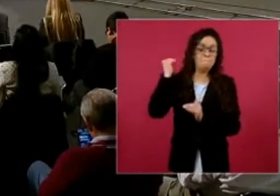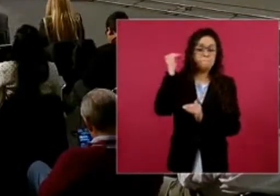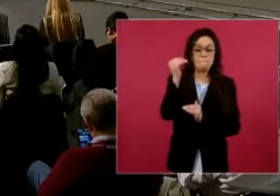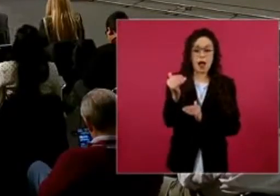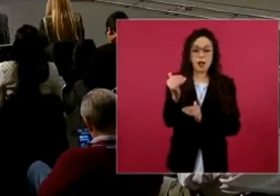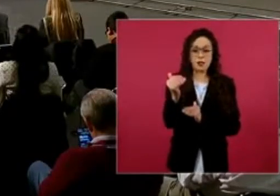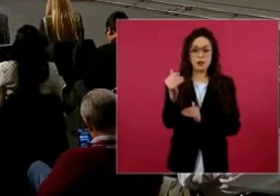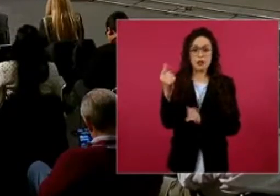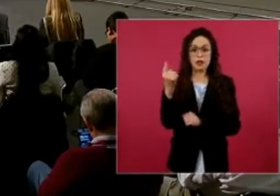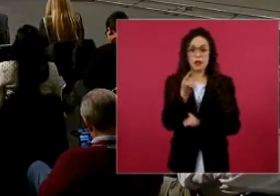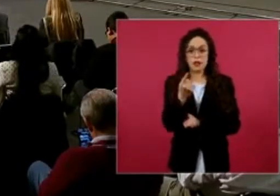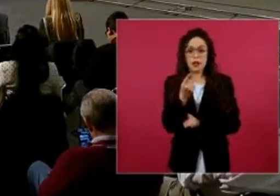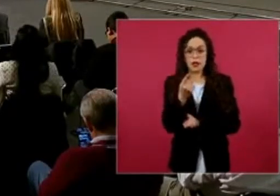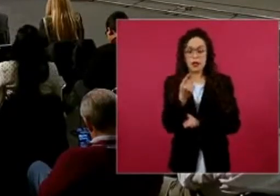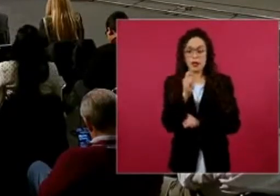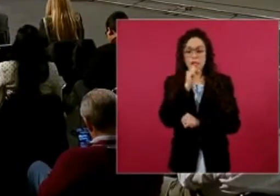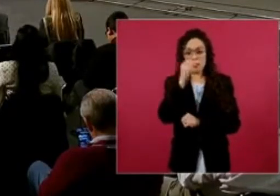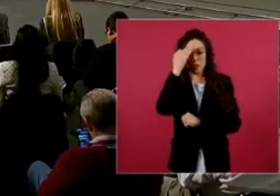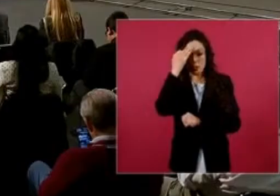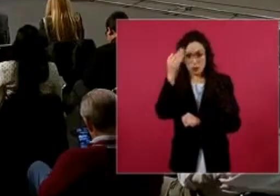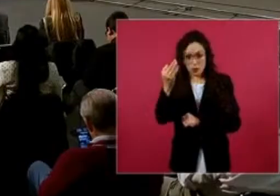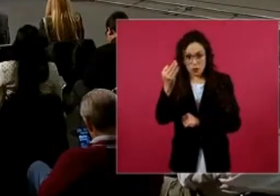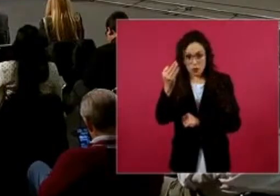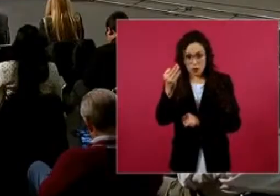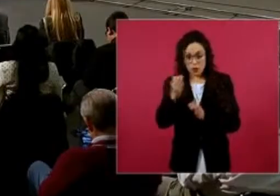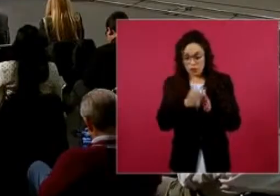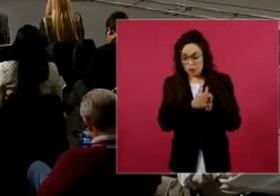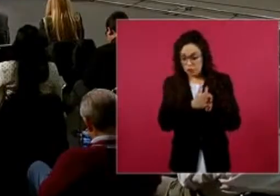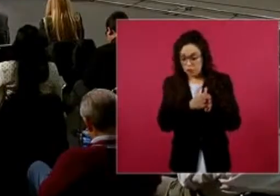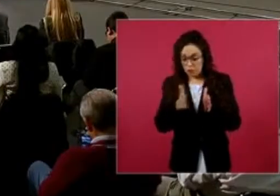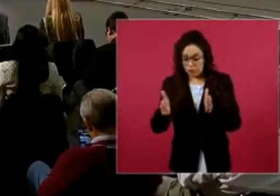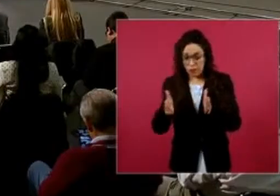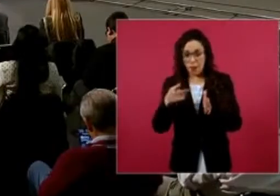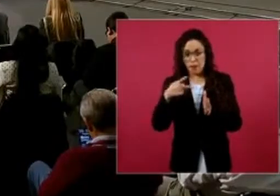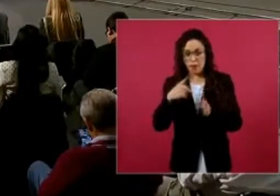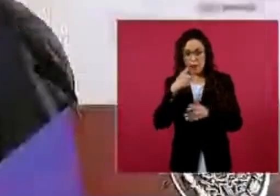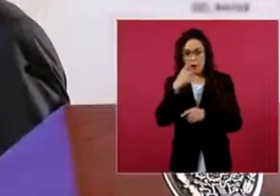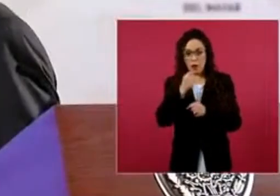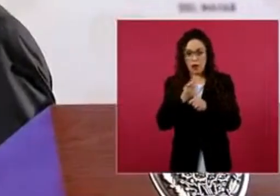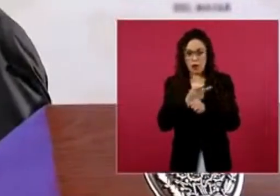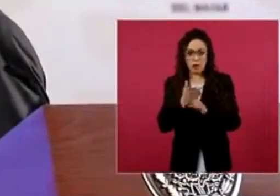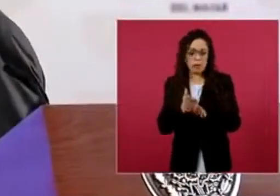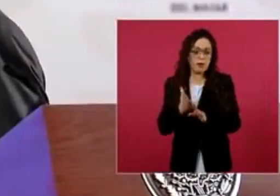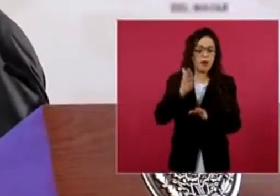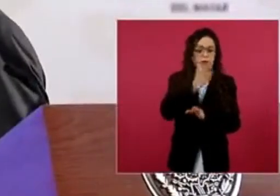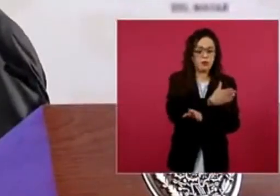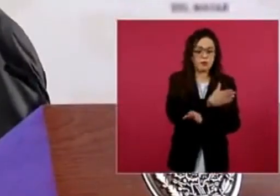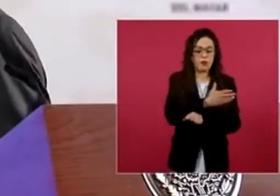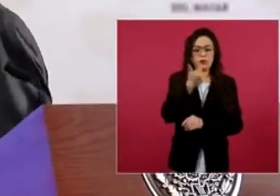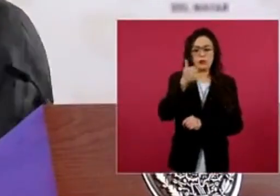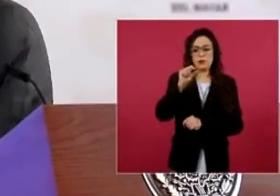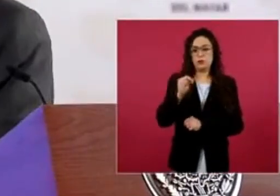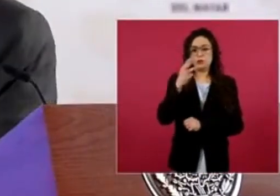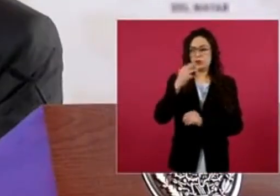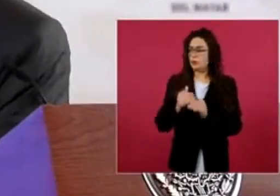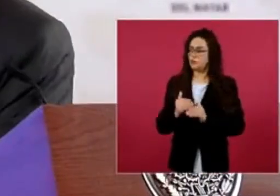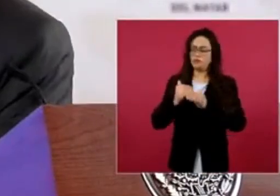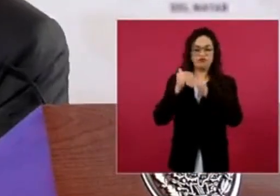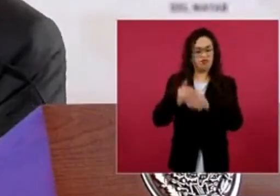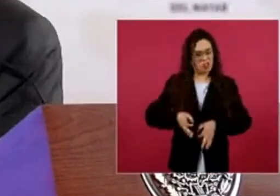observado en el mismo periodo del año anterior, un crecimiento en términos reales del 6.3%.